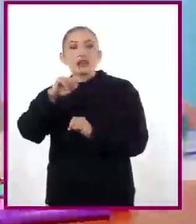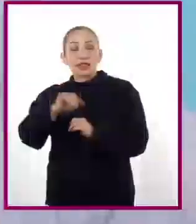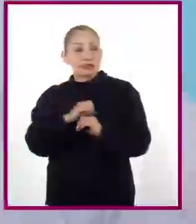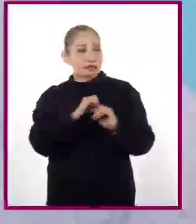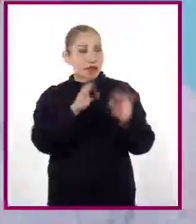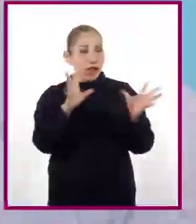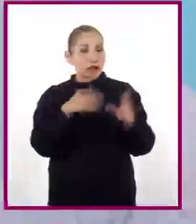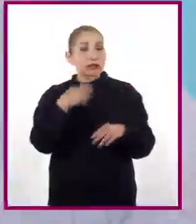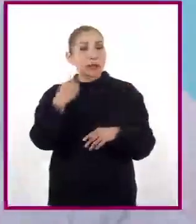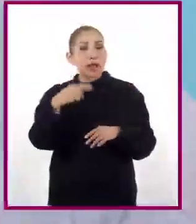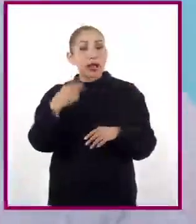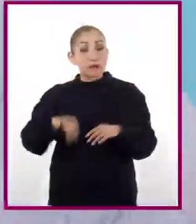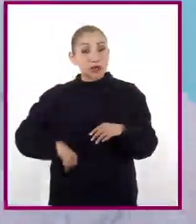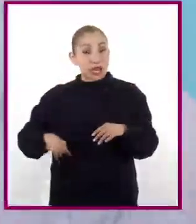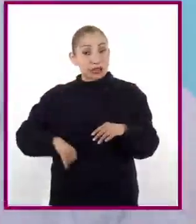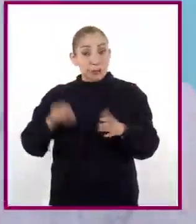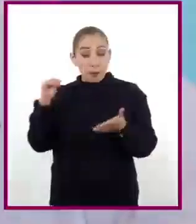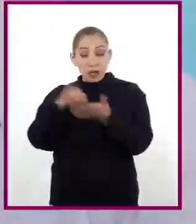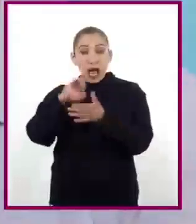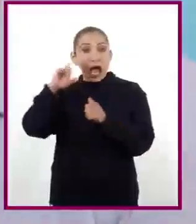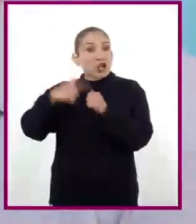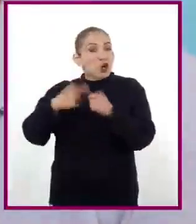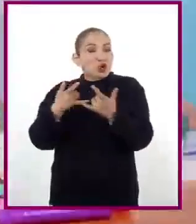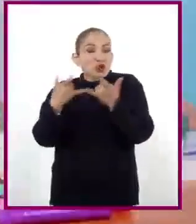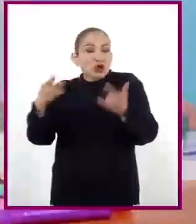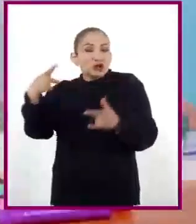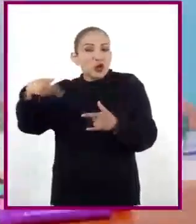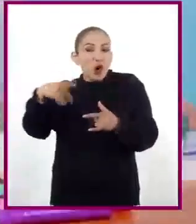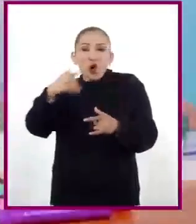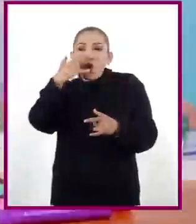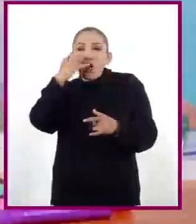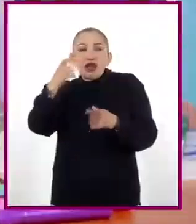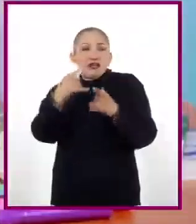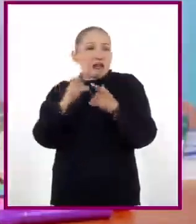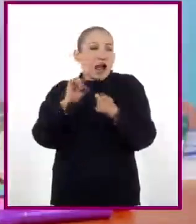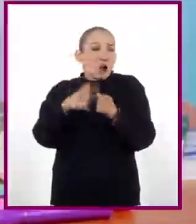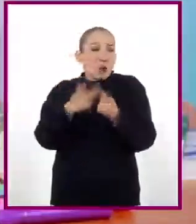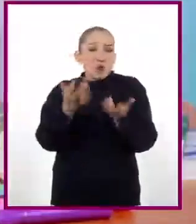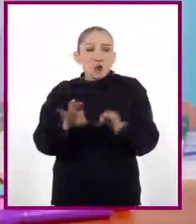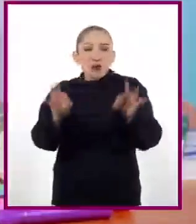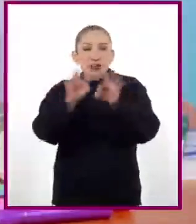¡Claro! Y sería más interesante si incluimos alguna vivencia o dato curioso.